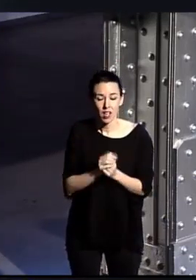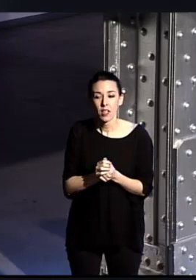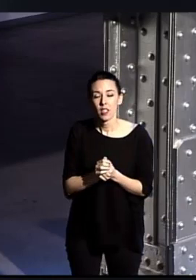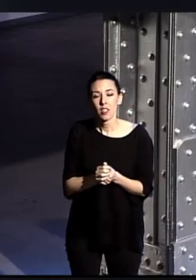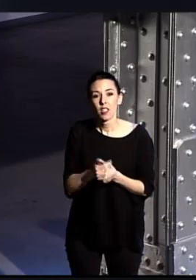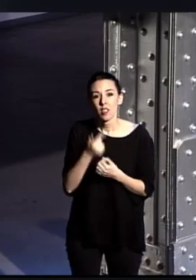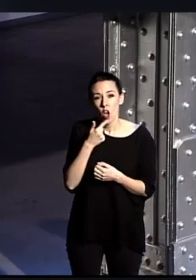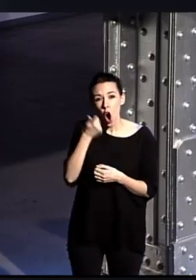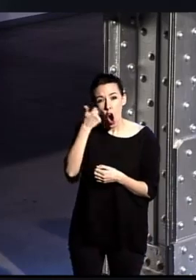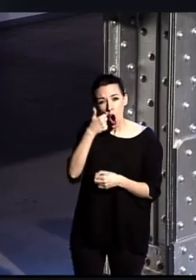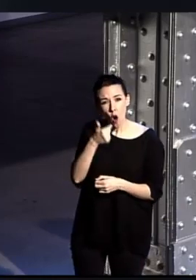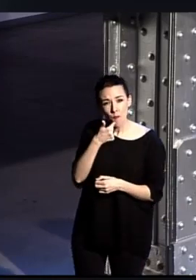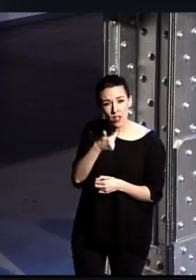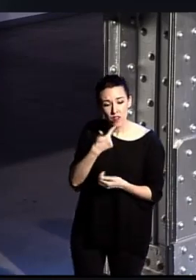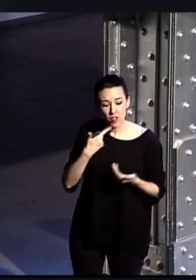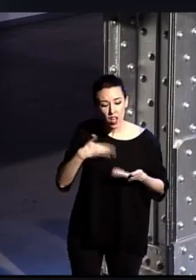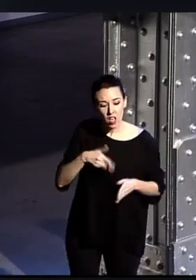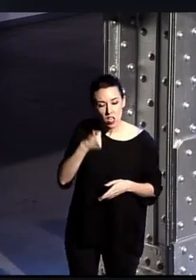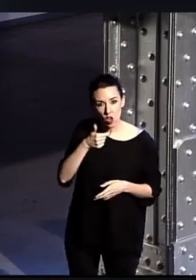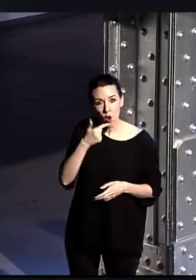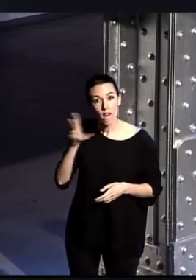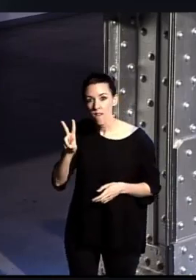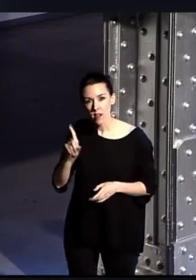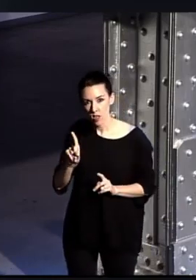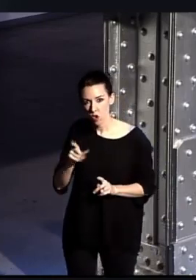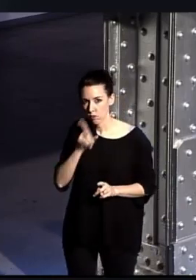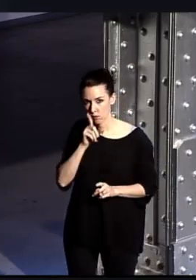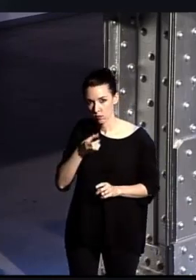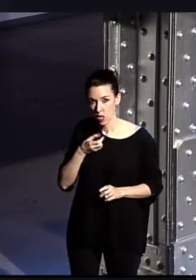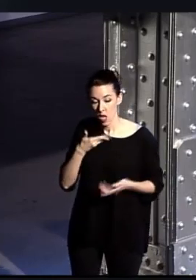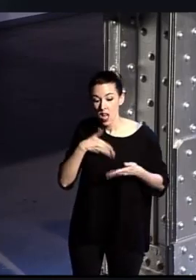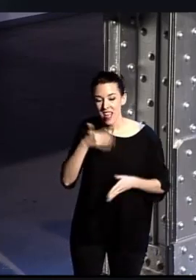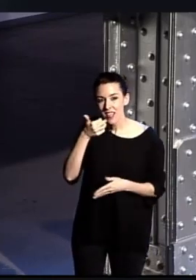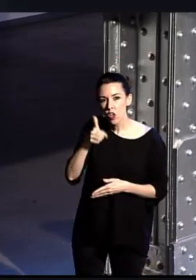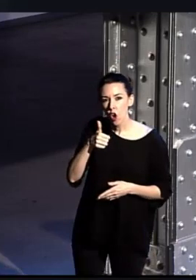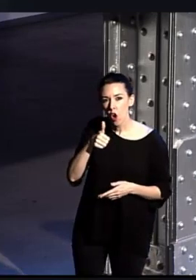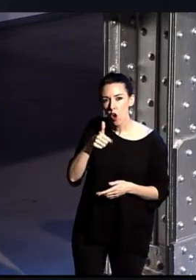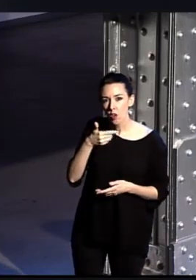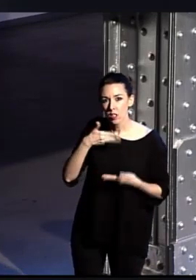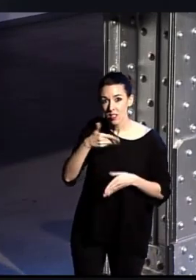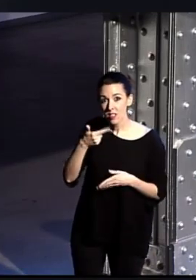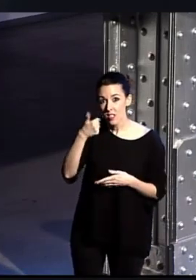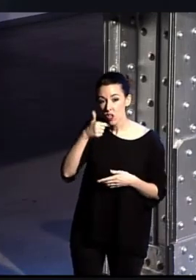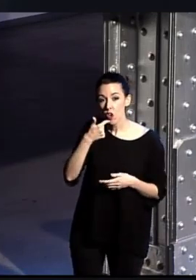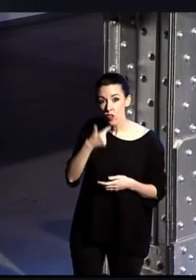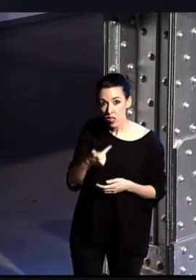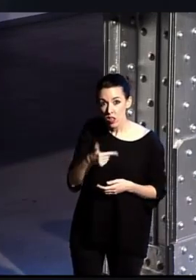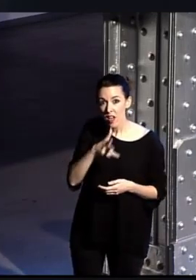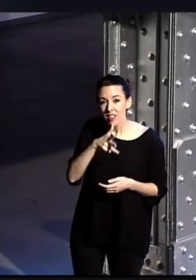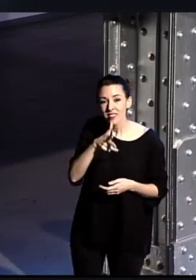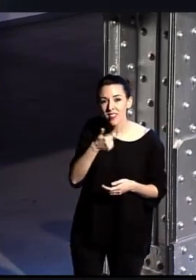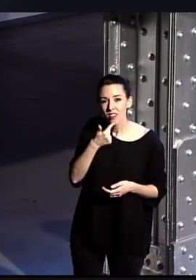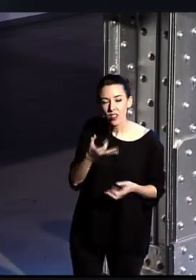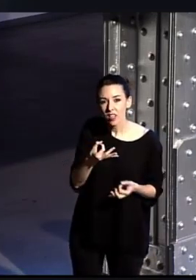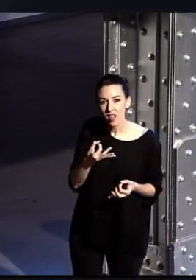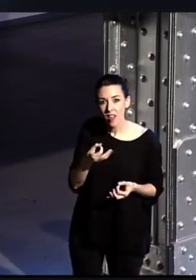que Hetzel comenta a su hijo, no a Verne, a él no le dice nada, pero lo que le comenta a su propio hijo, Hetzel, es